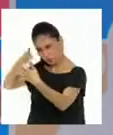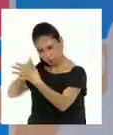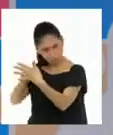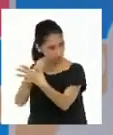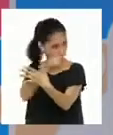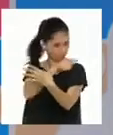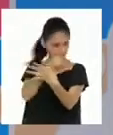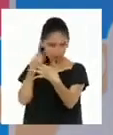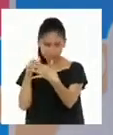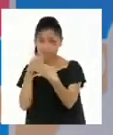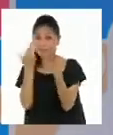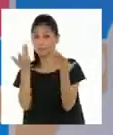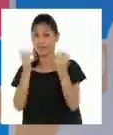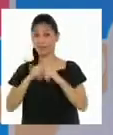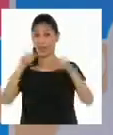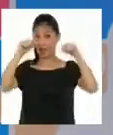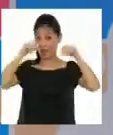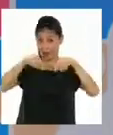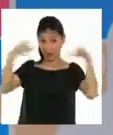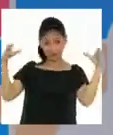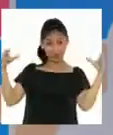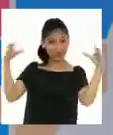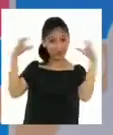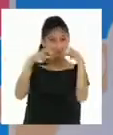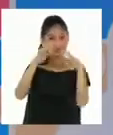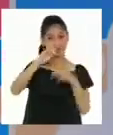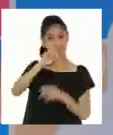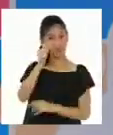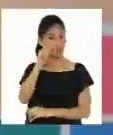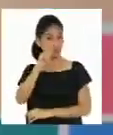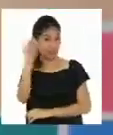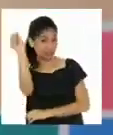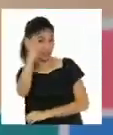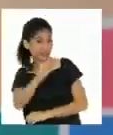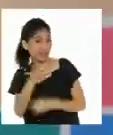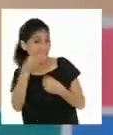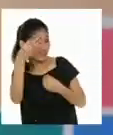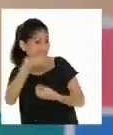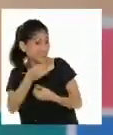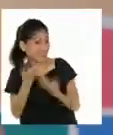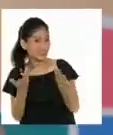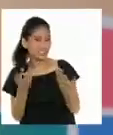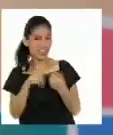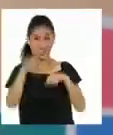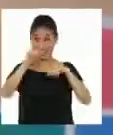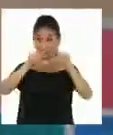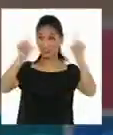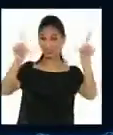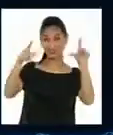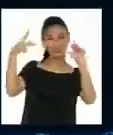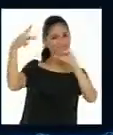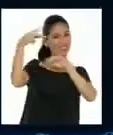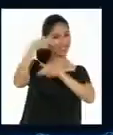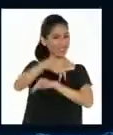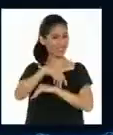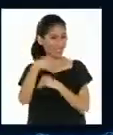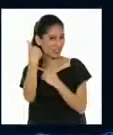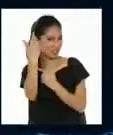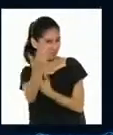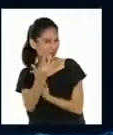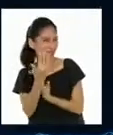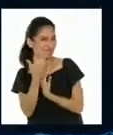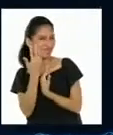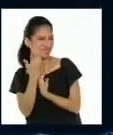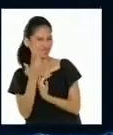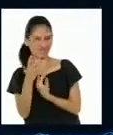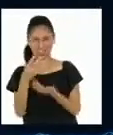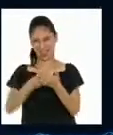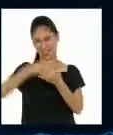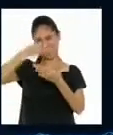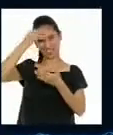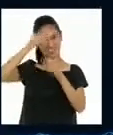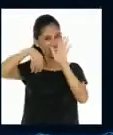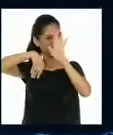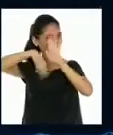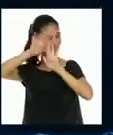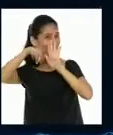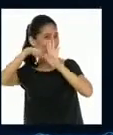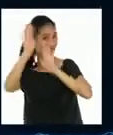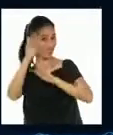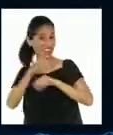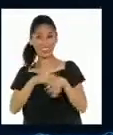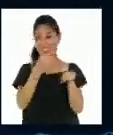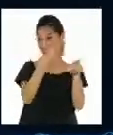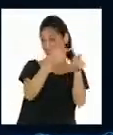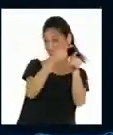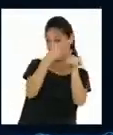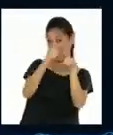en la recolección de datos, ¿cierto? Haremos una pausa y al volver conoceremos más sobre esta etapa y sus